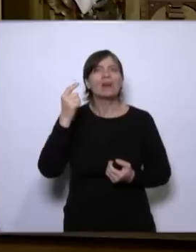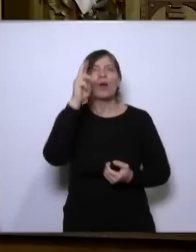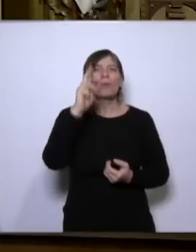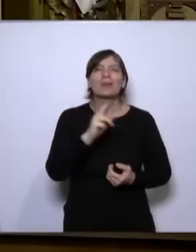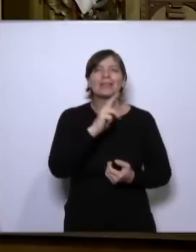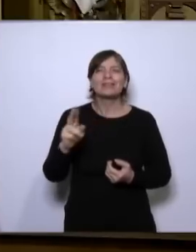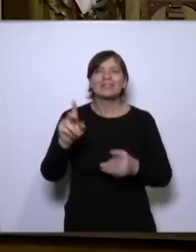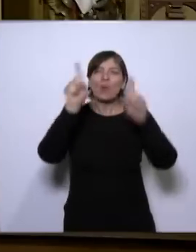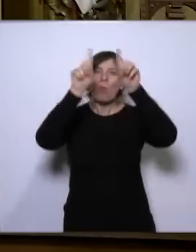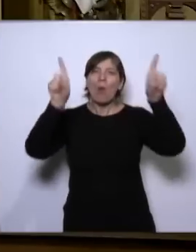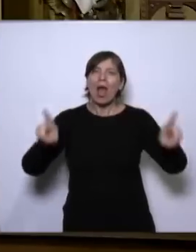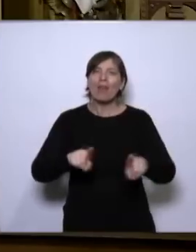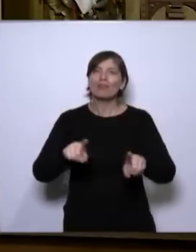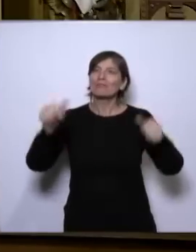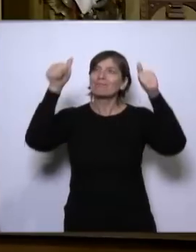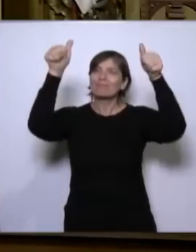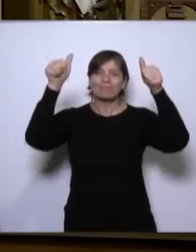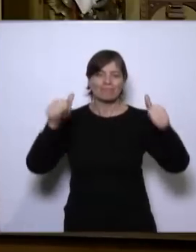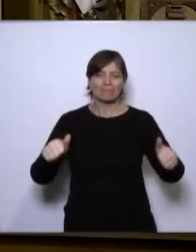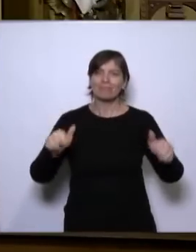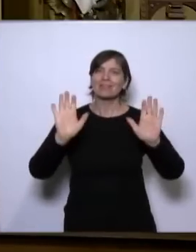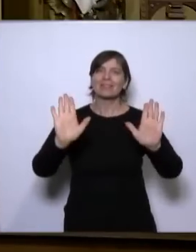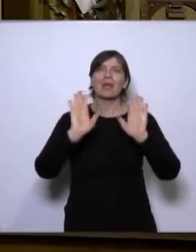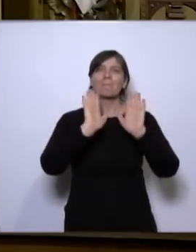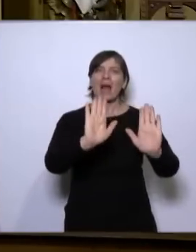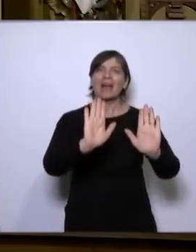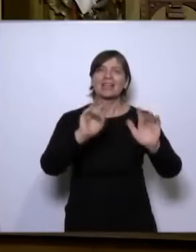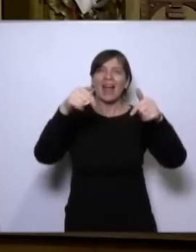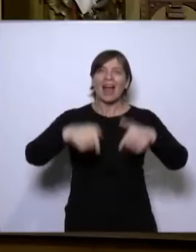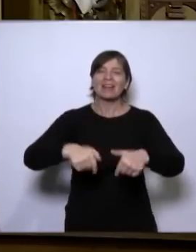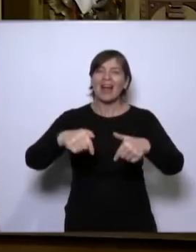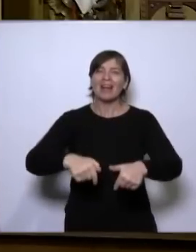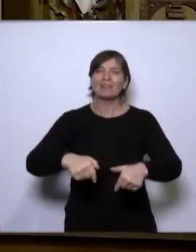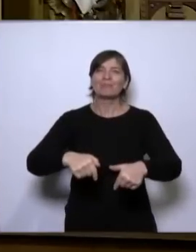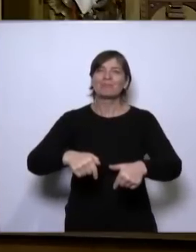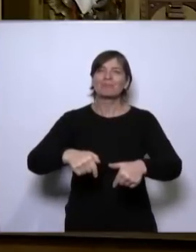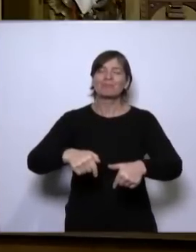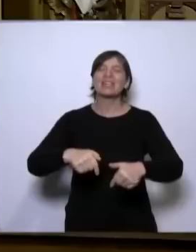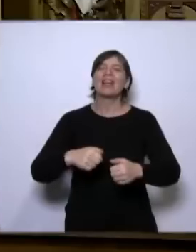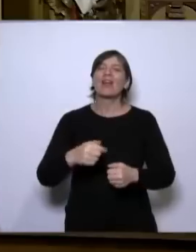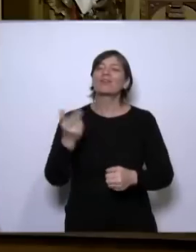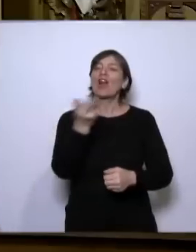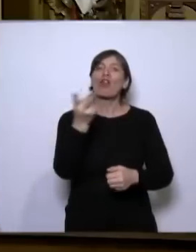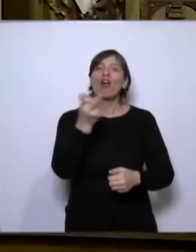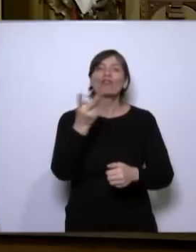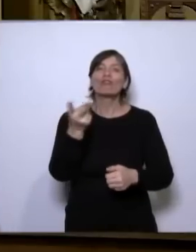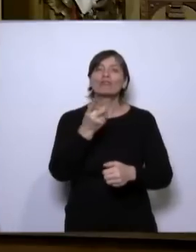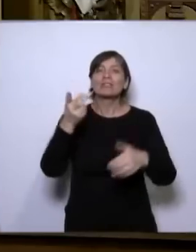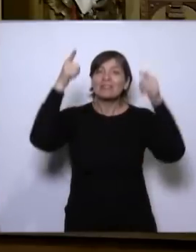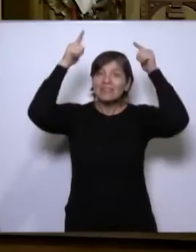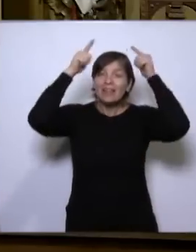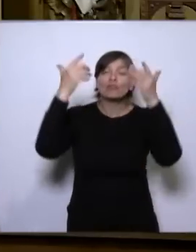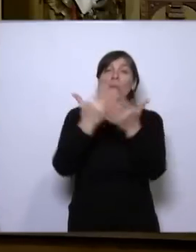bendecir los cuadros y que queden las imágenes estupendas de los beatos y